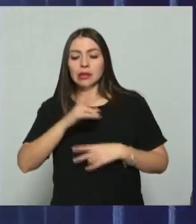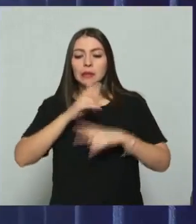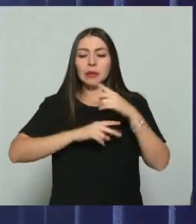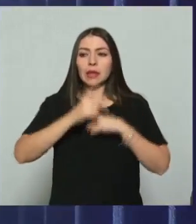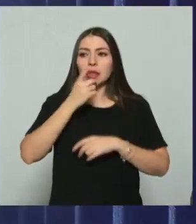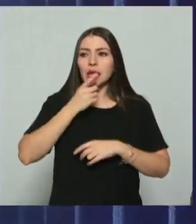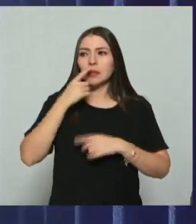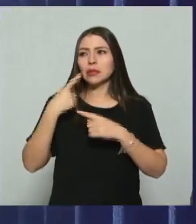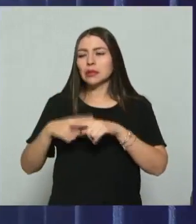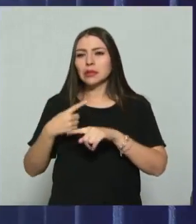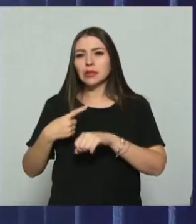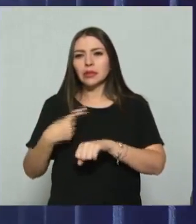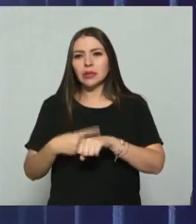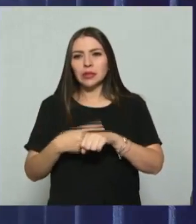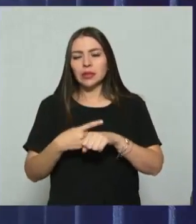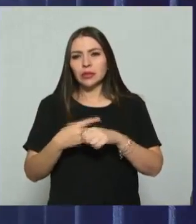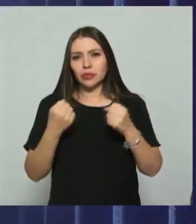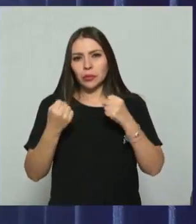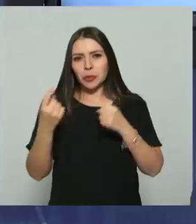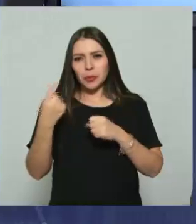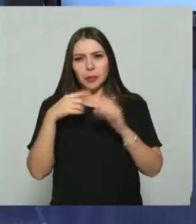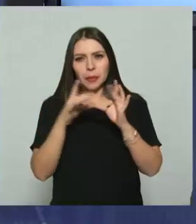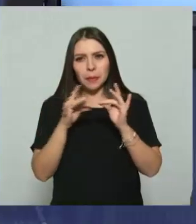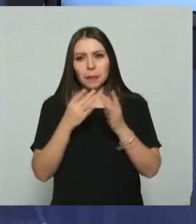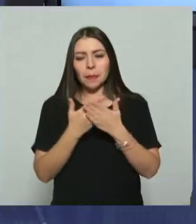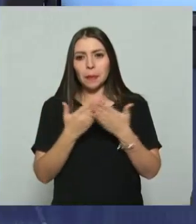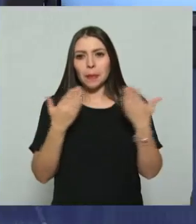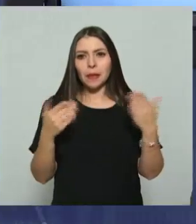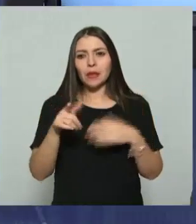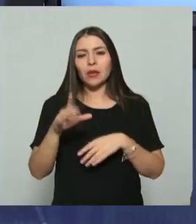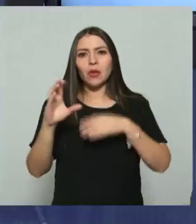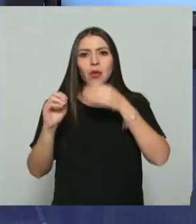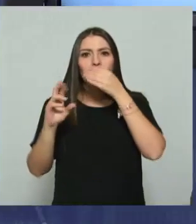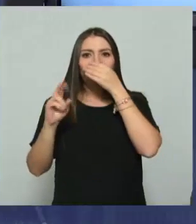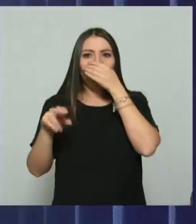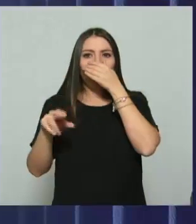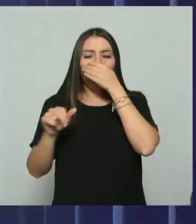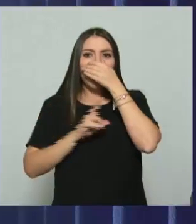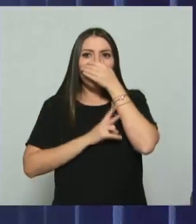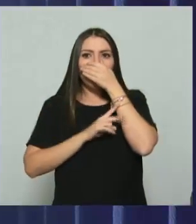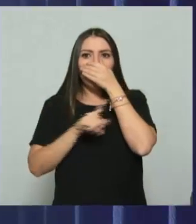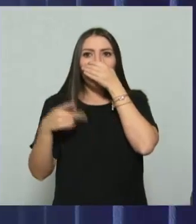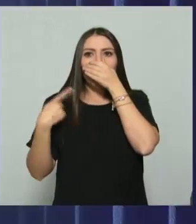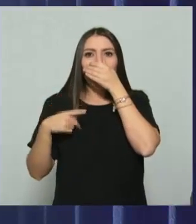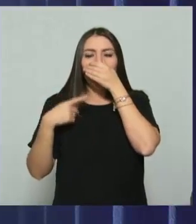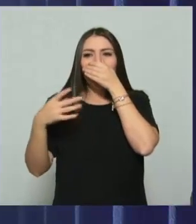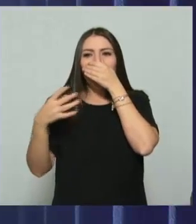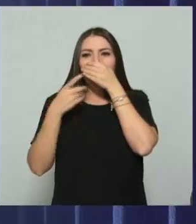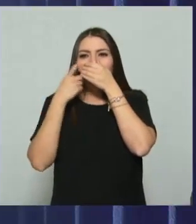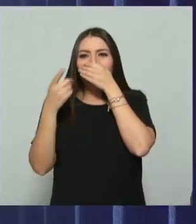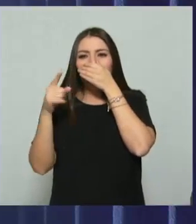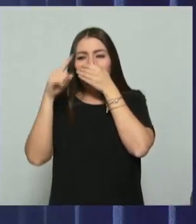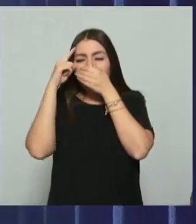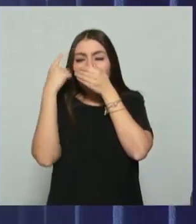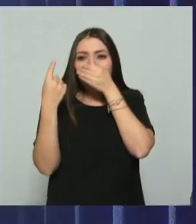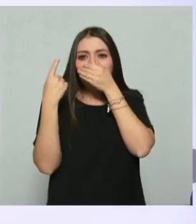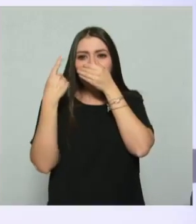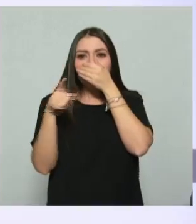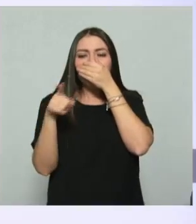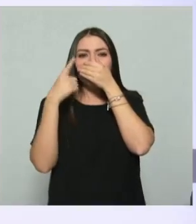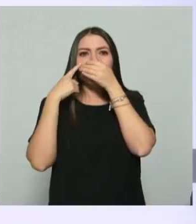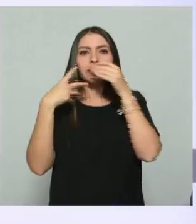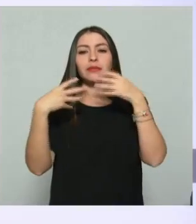enfermedades muy fuertes como estas que comentas, Mónica. Y ahora con el coronavirus, que bueno, muchos dicen que este contacto y este uso industrial